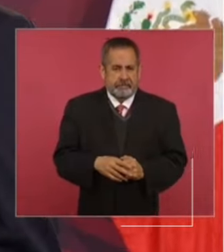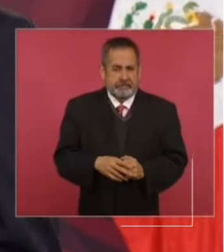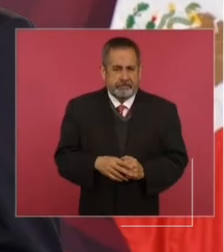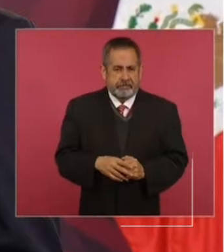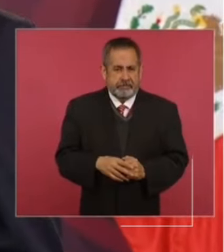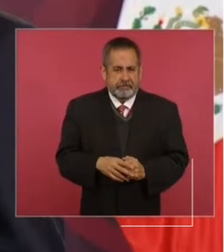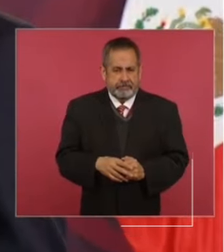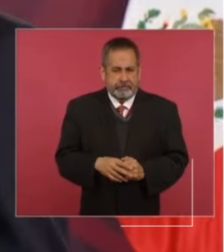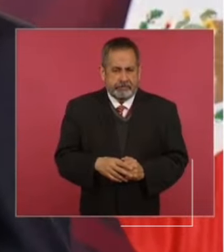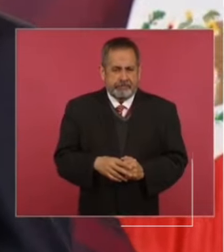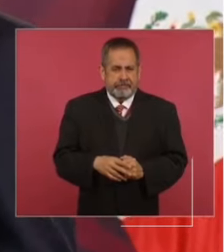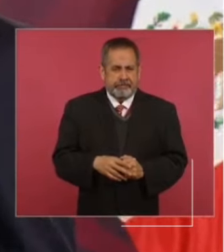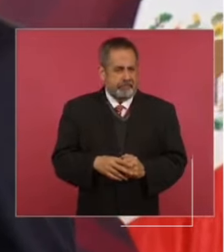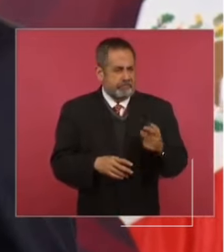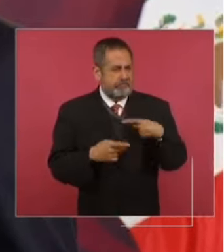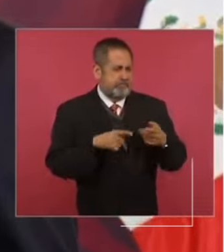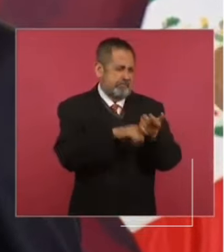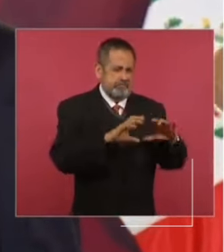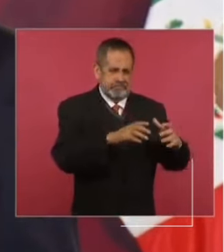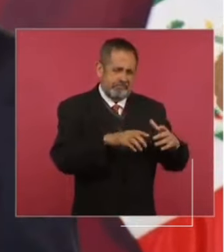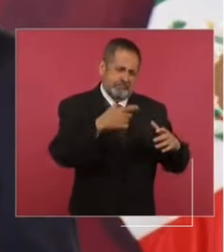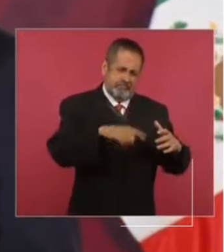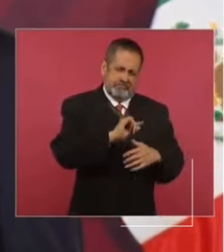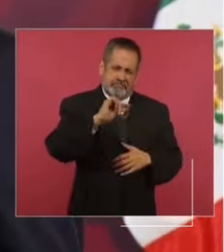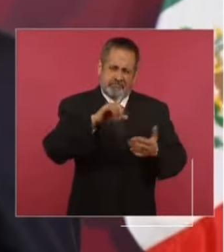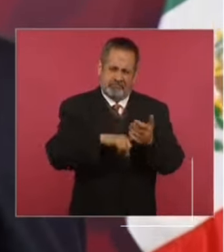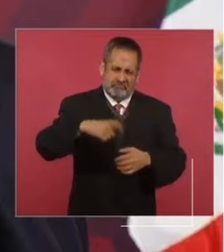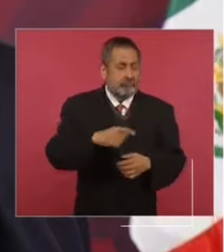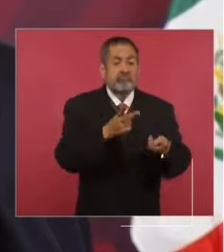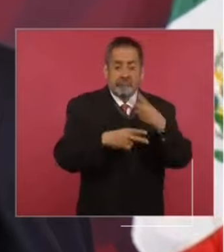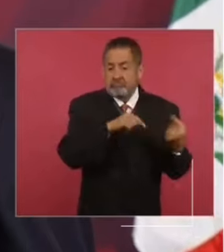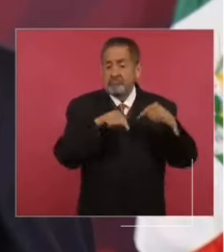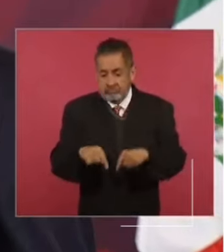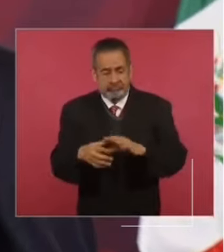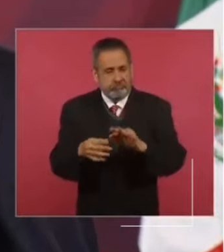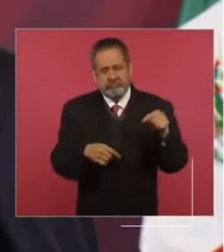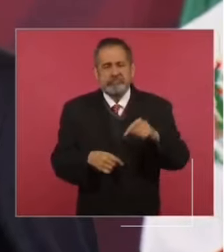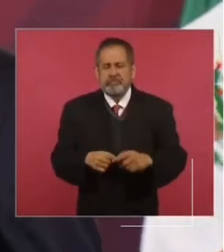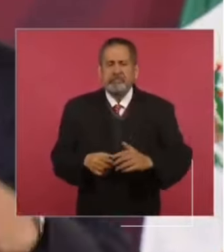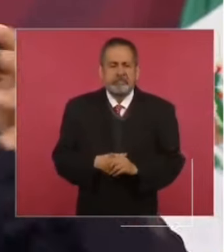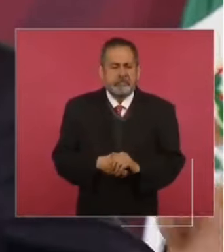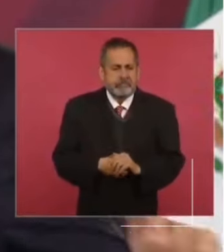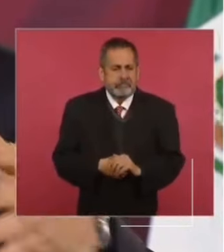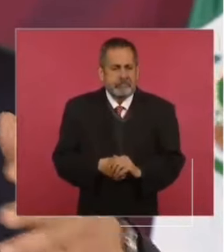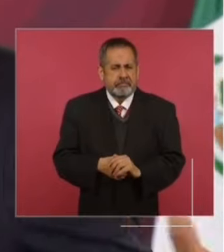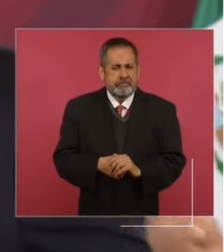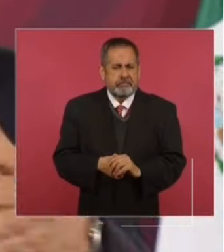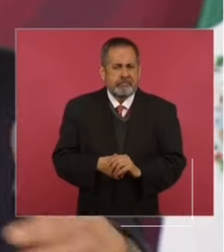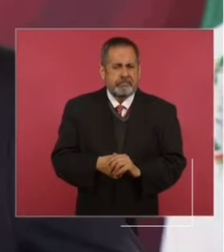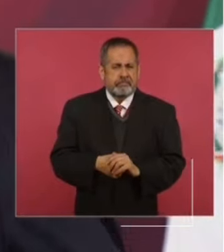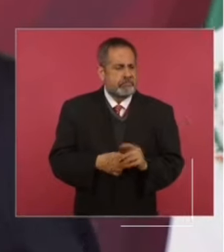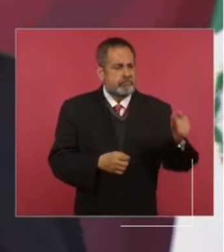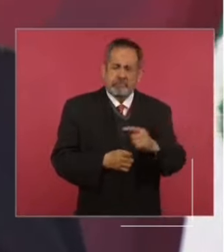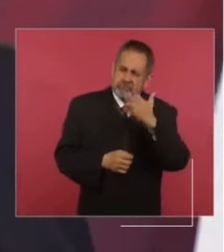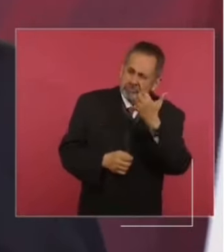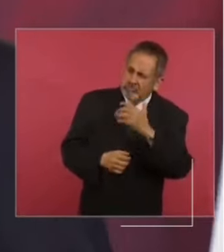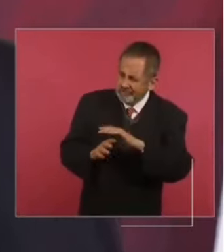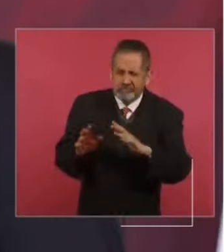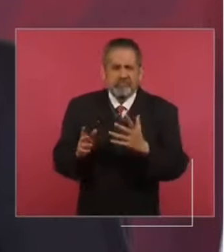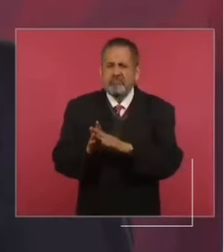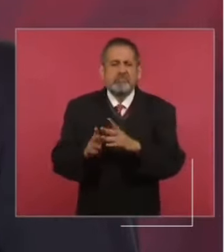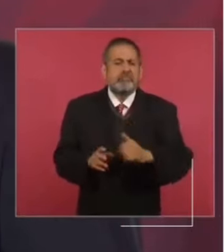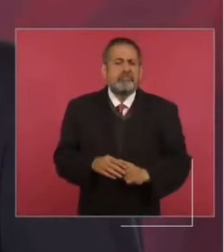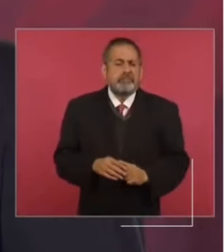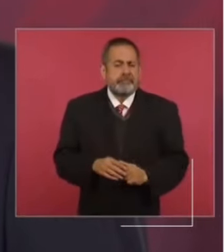muy importantes por su poder económico y para buscar